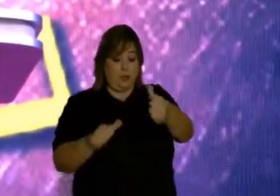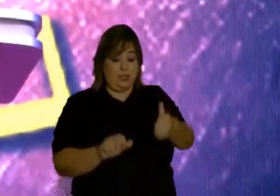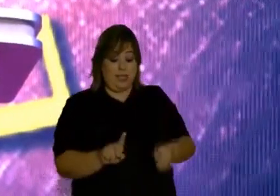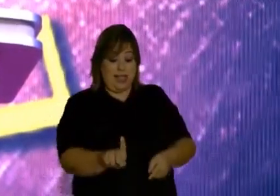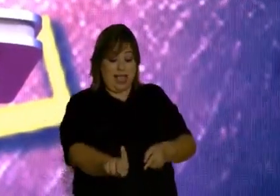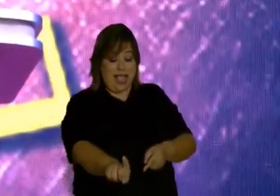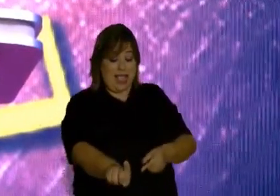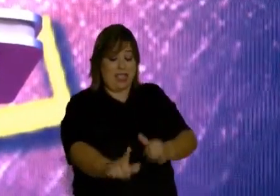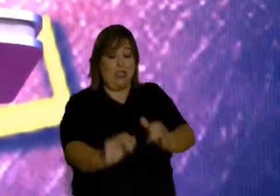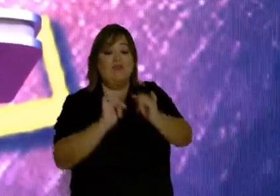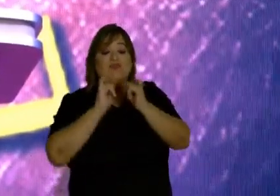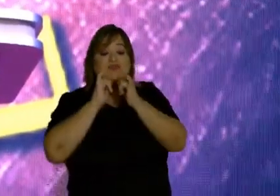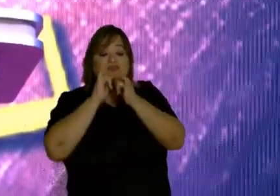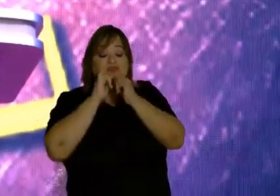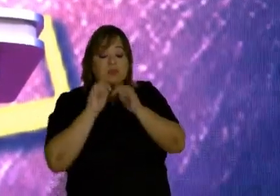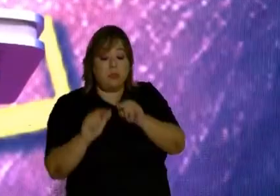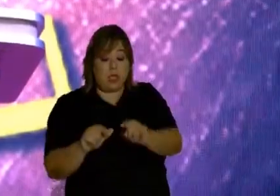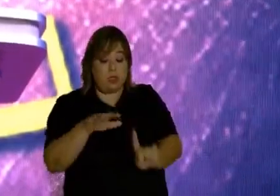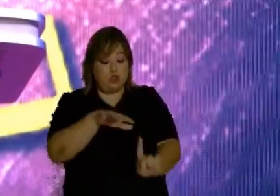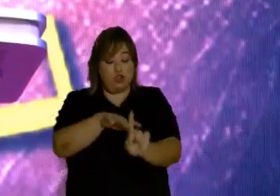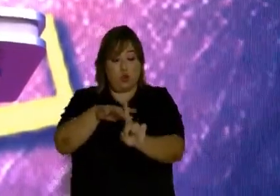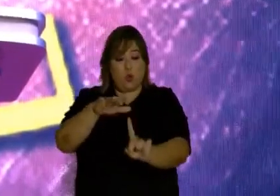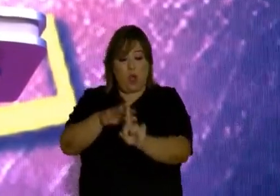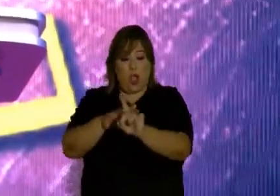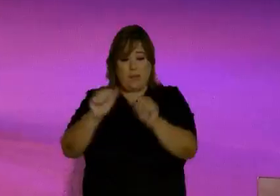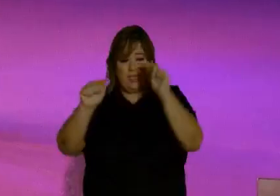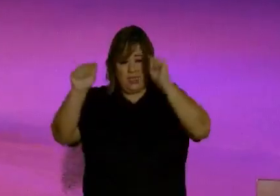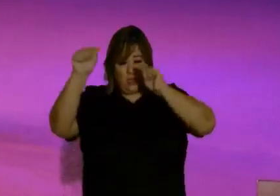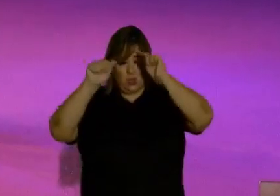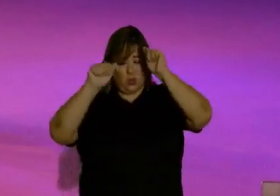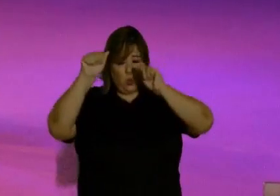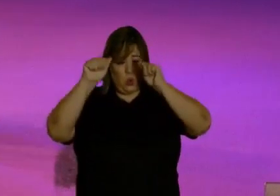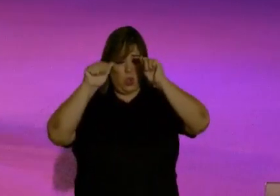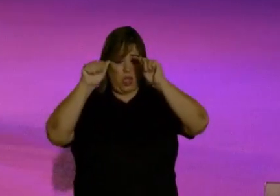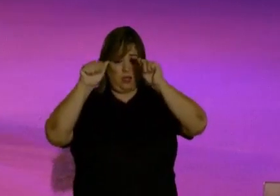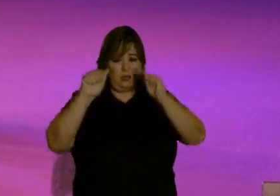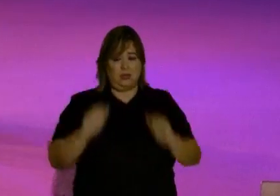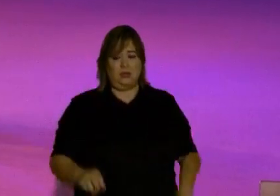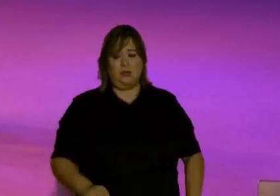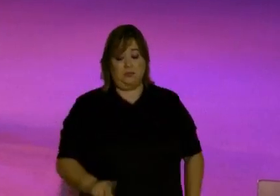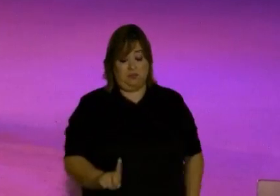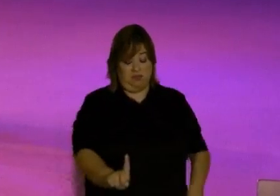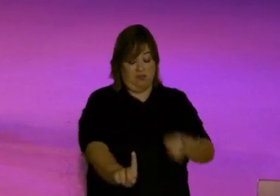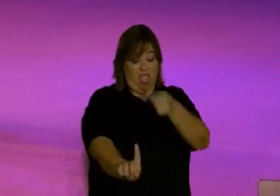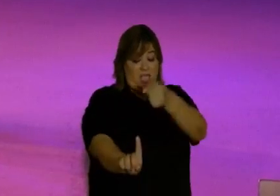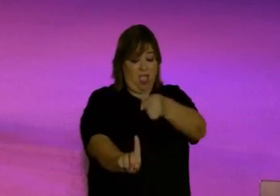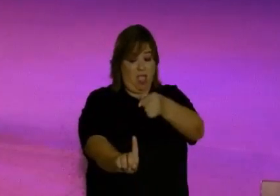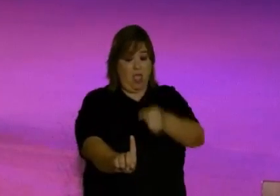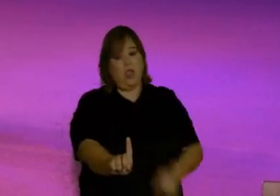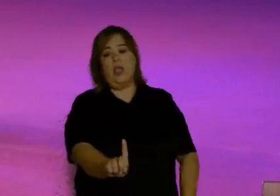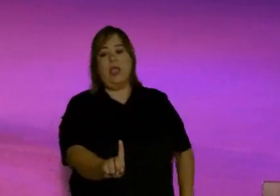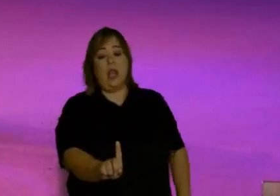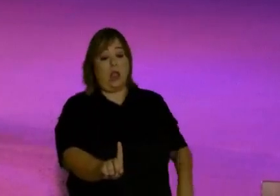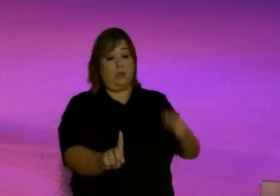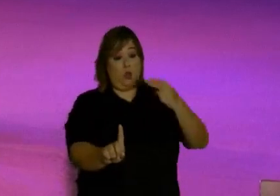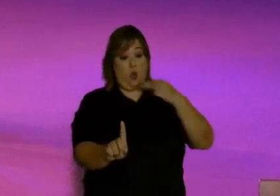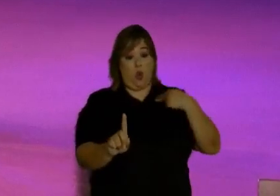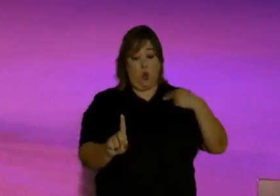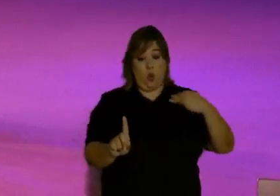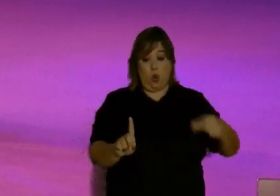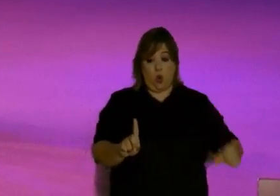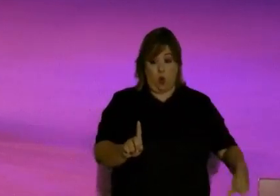muchas cosas le vinieron a Juan. Este era el hombre